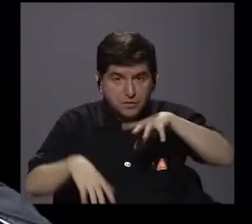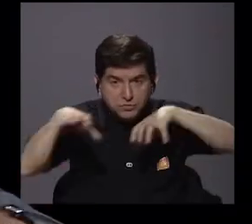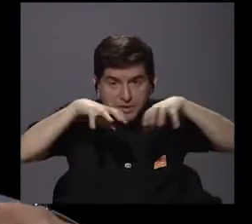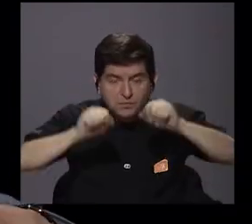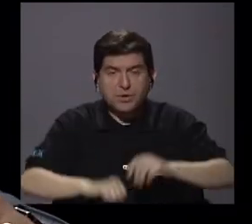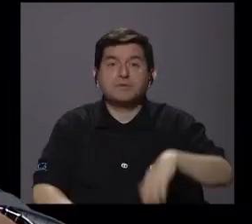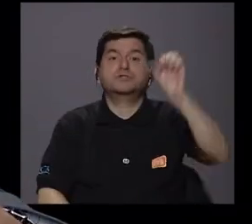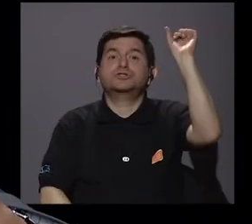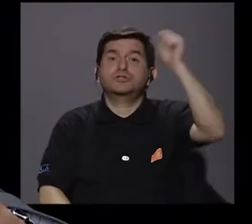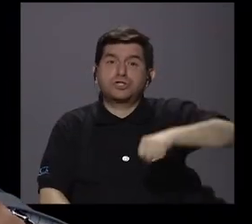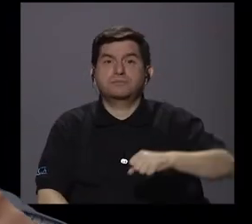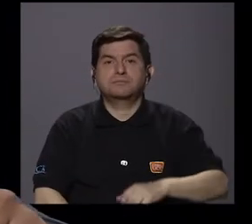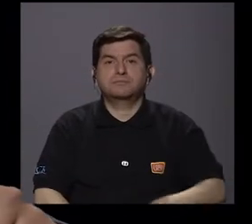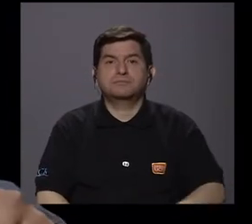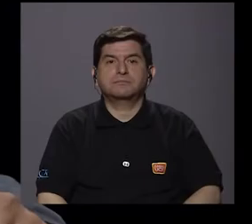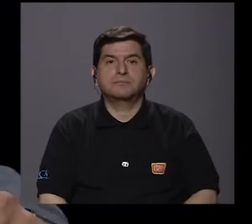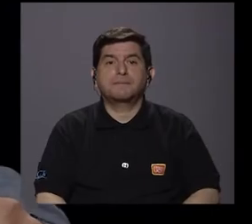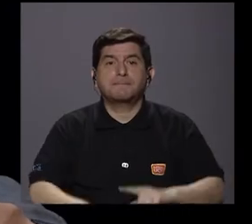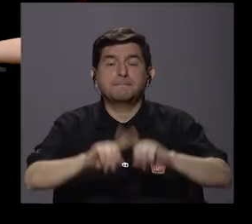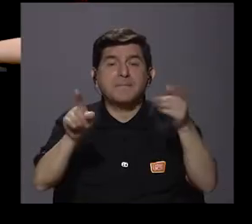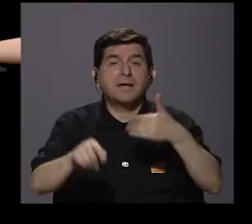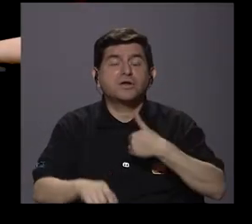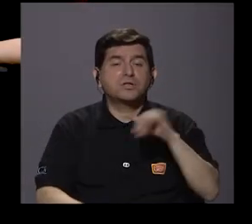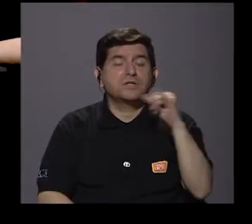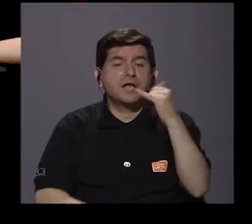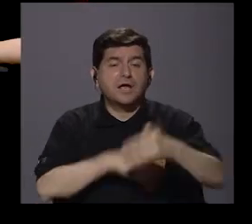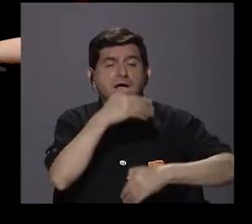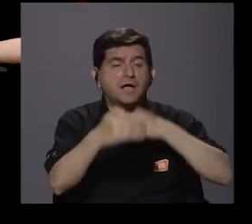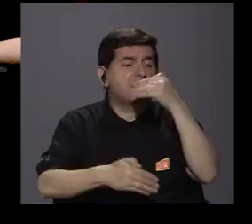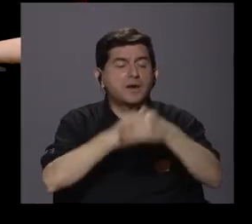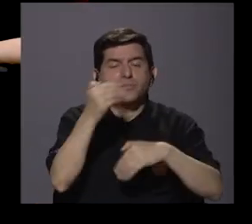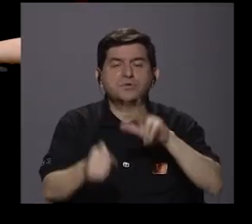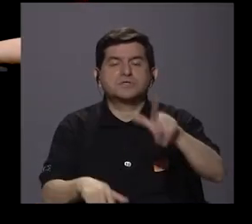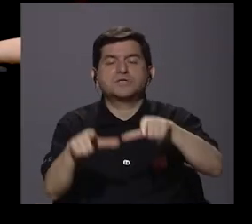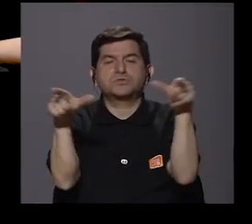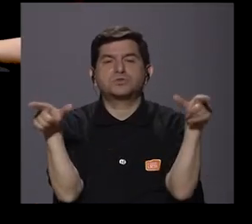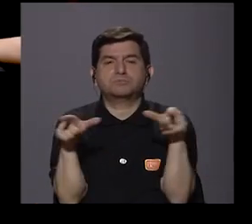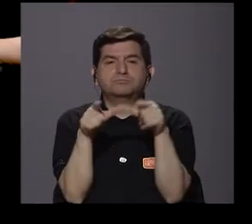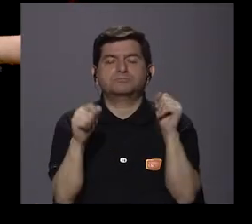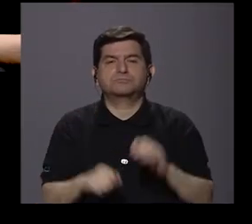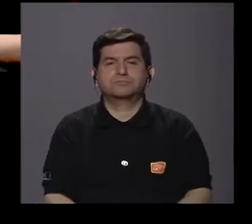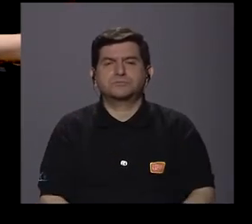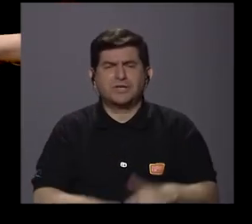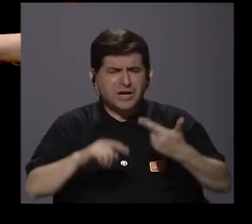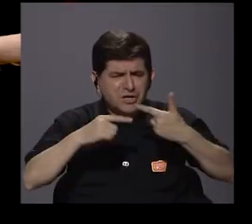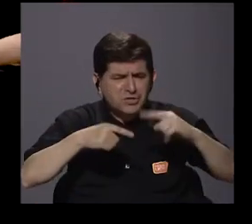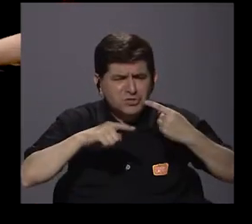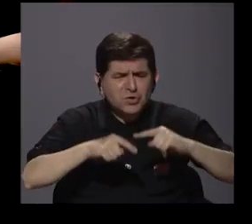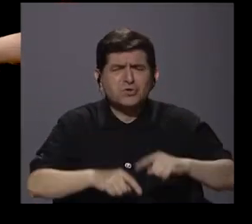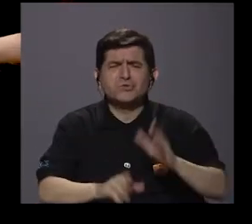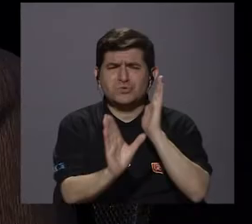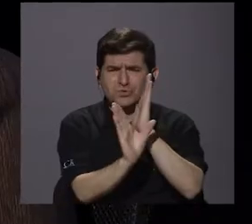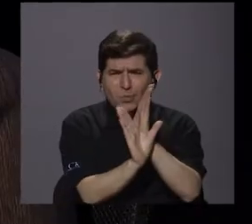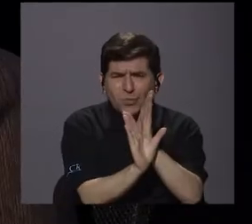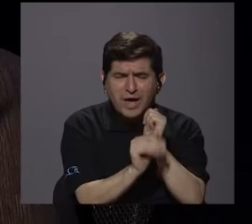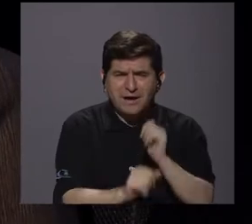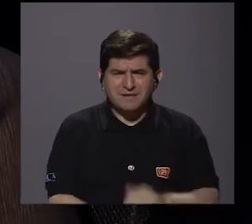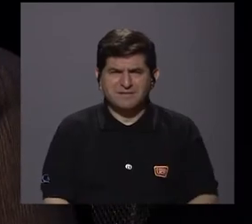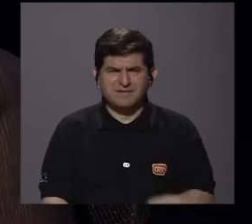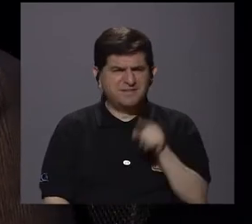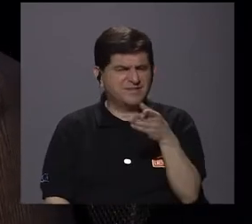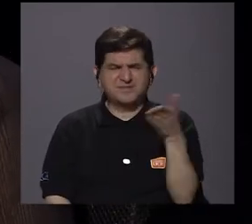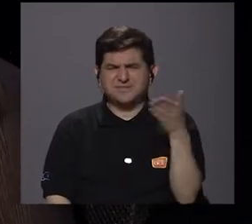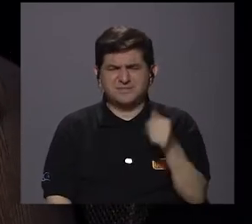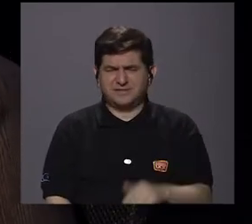mueven. Sí. De un lugar a otro. Pero tienen el mismo protocolo en los tres lugares. Tortura psicológica. ¿Qué